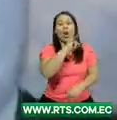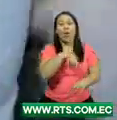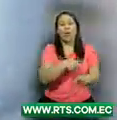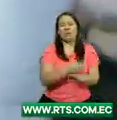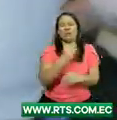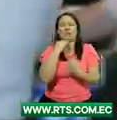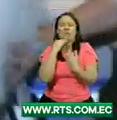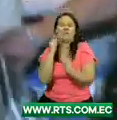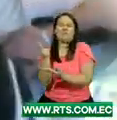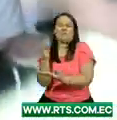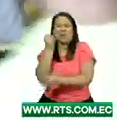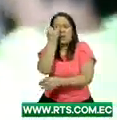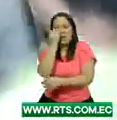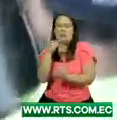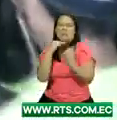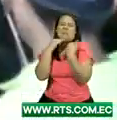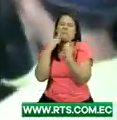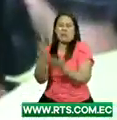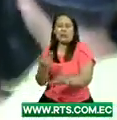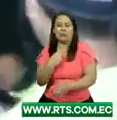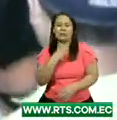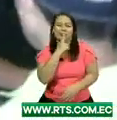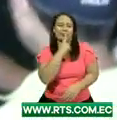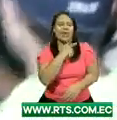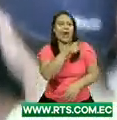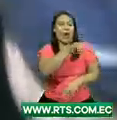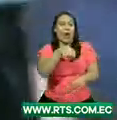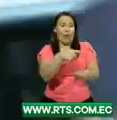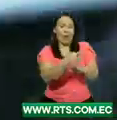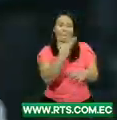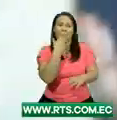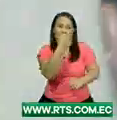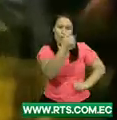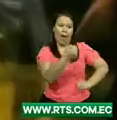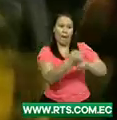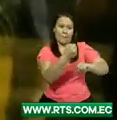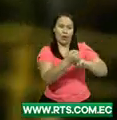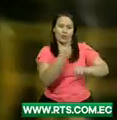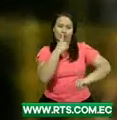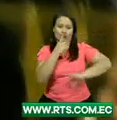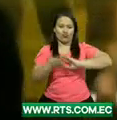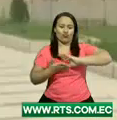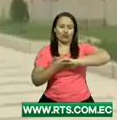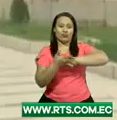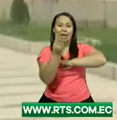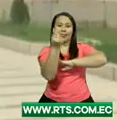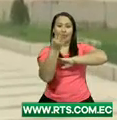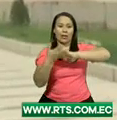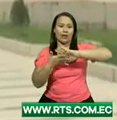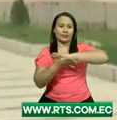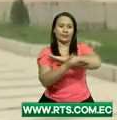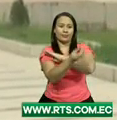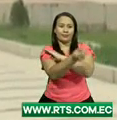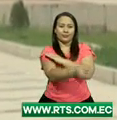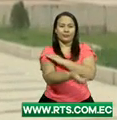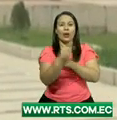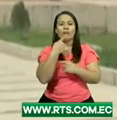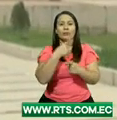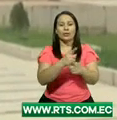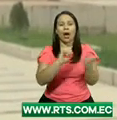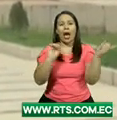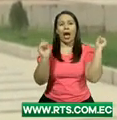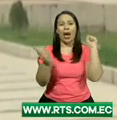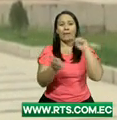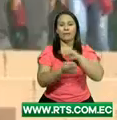magistrado de la sala multi competente para inducirle a apoyar su resolución en segunda instancia cambió el escenario jurídico